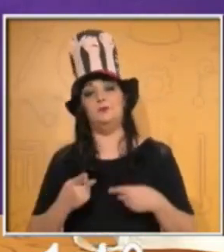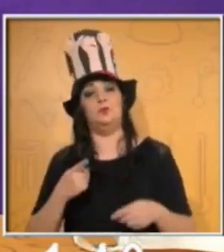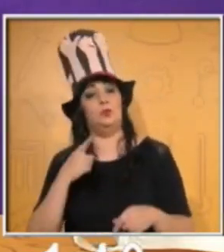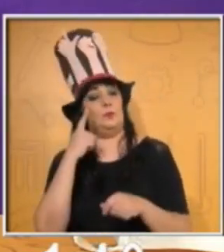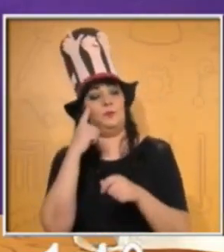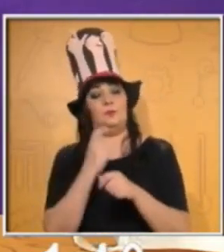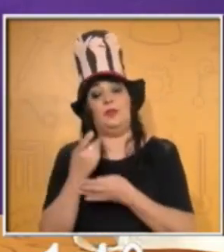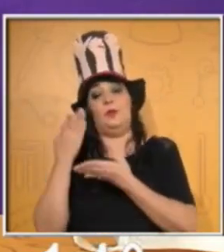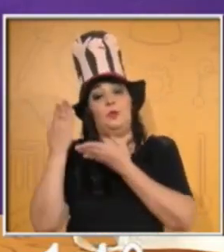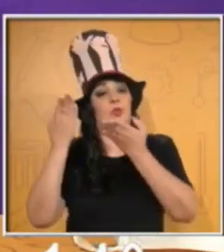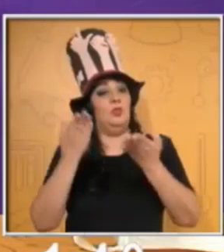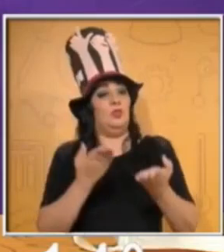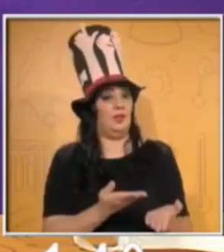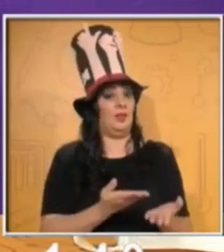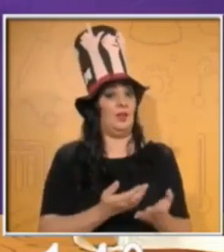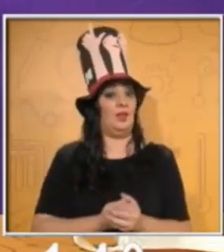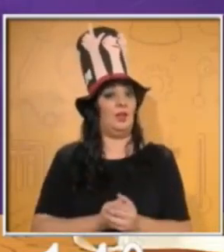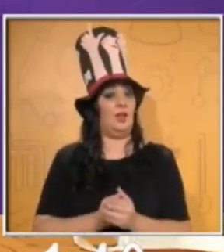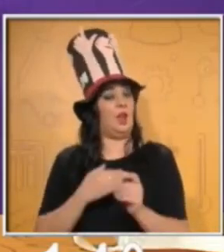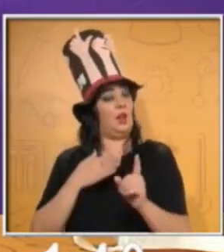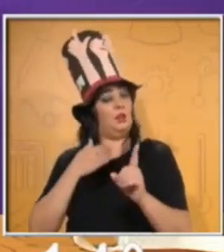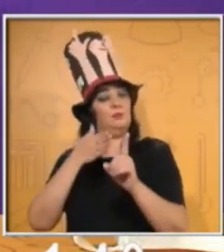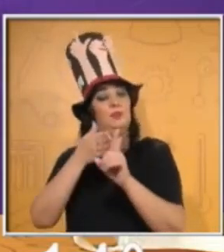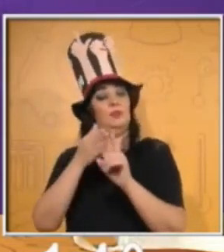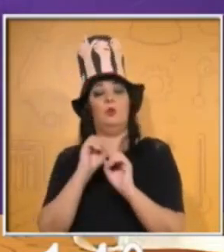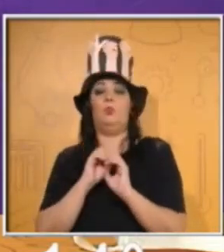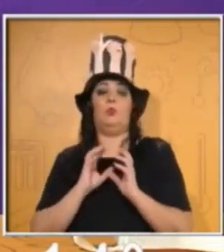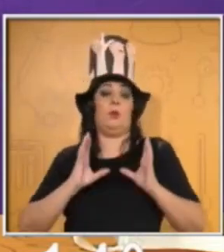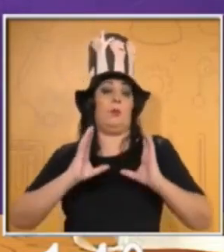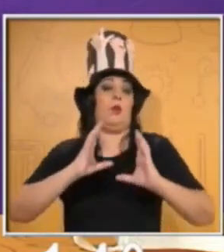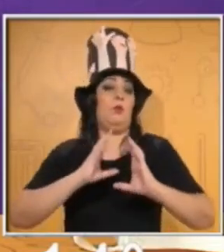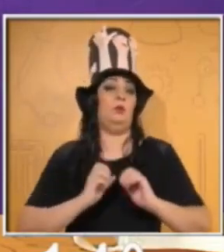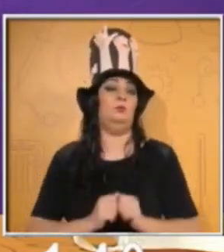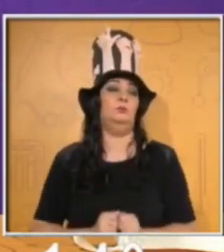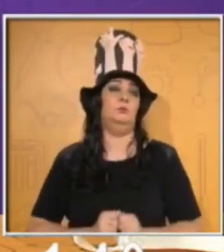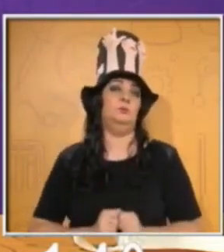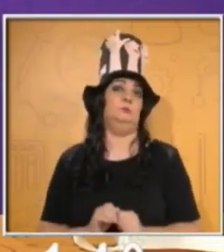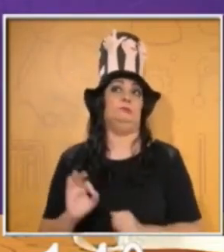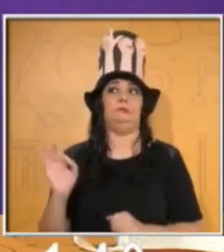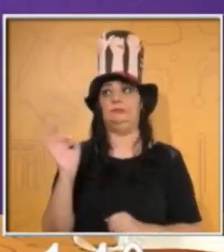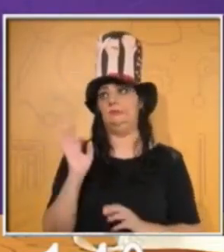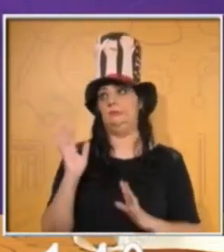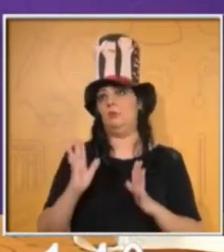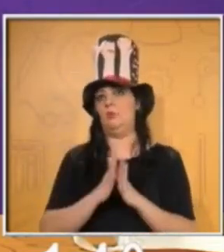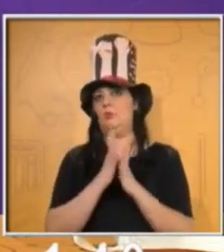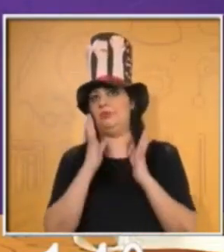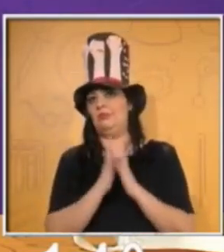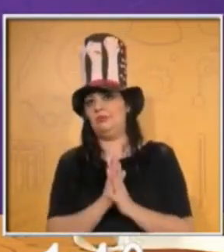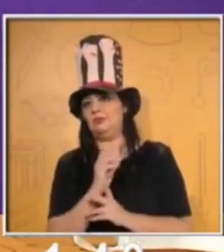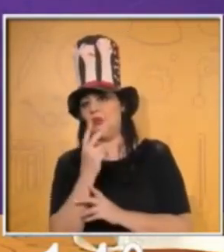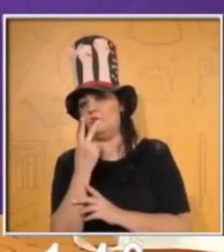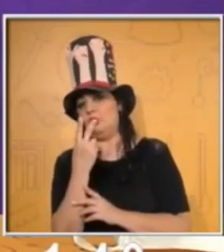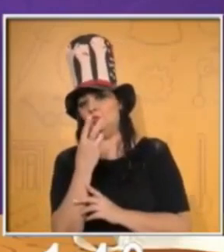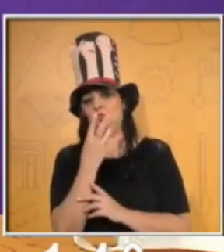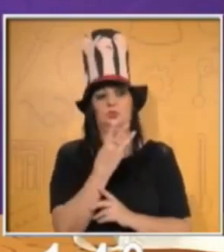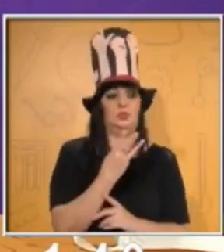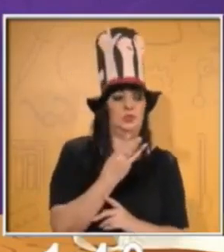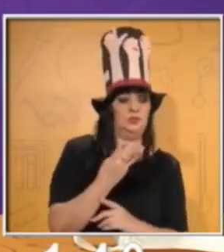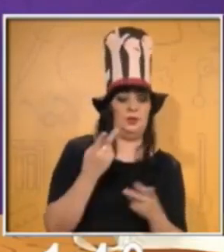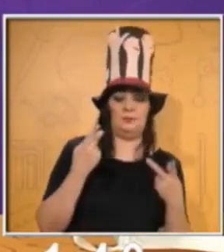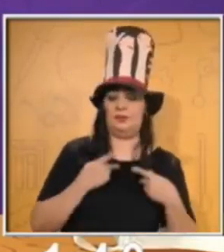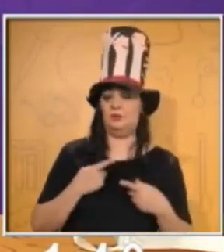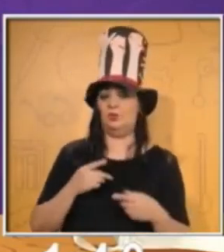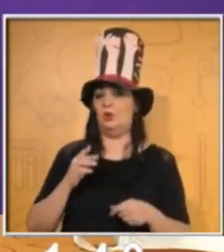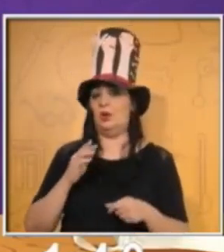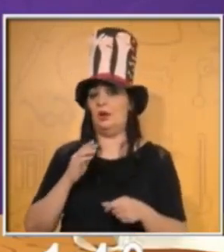o al balón? ¡Ay, qué interesante! Pues bueno, si competimos 2 o 3, yo creo que el que llega primero, pues